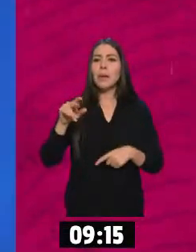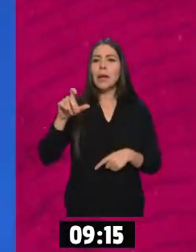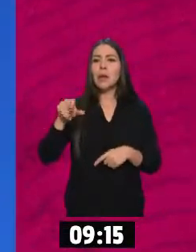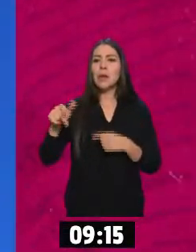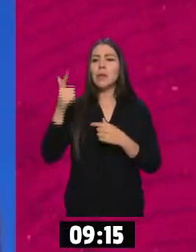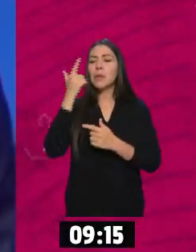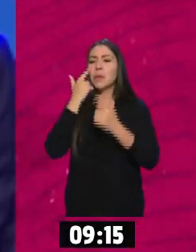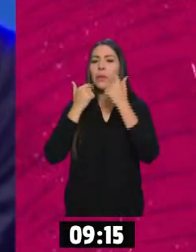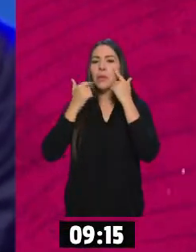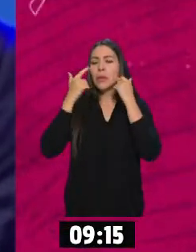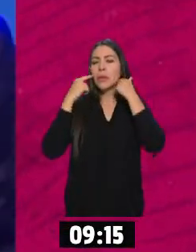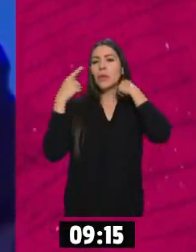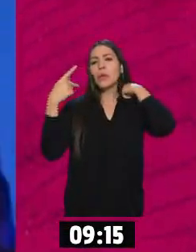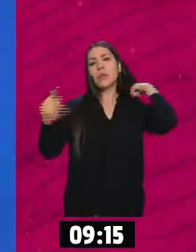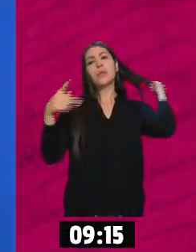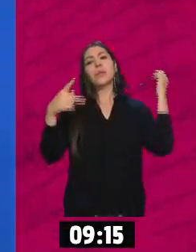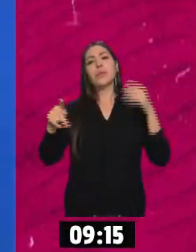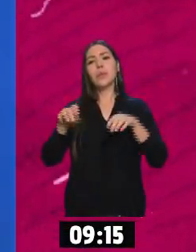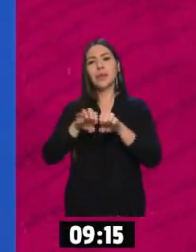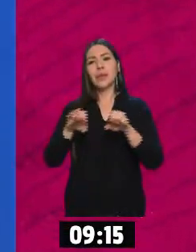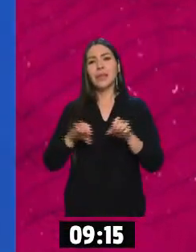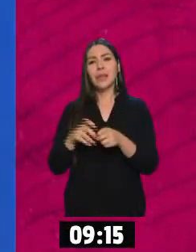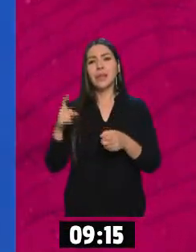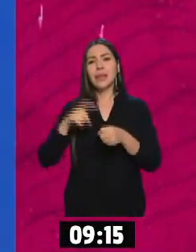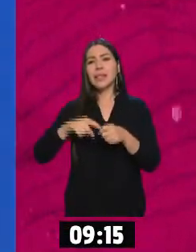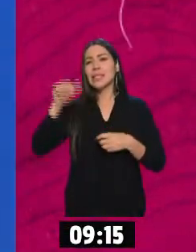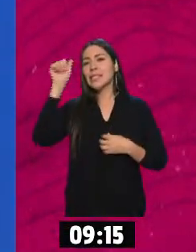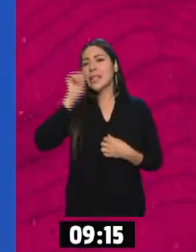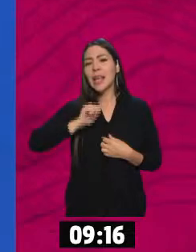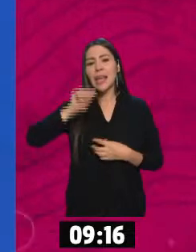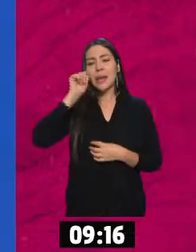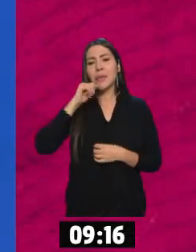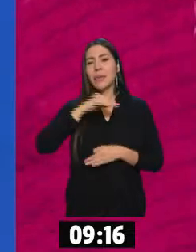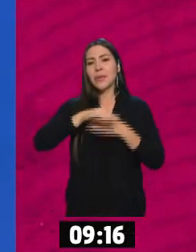Su Messi. club de toda la vida, pobrecito.